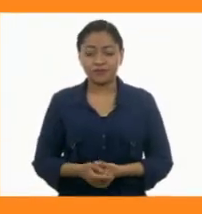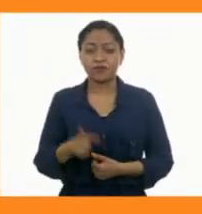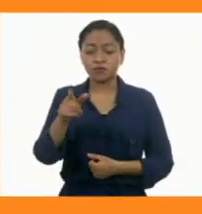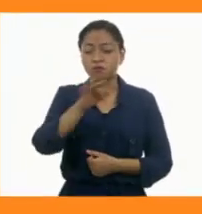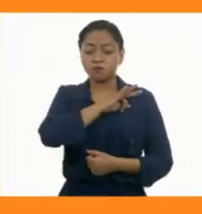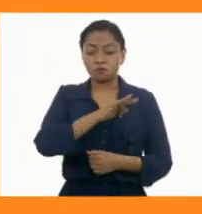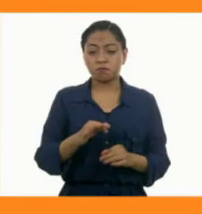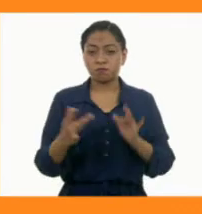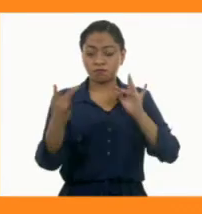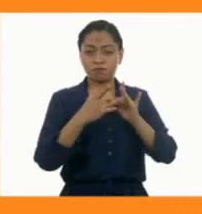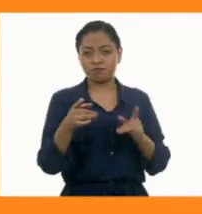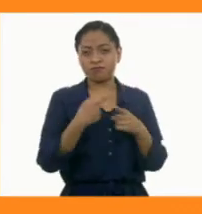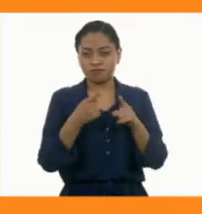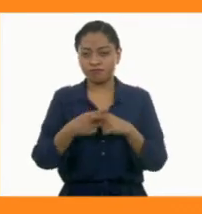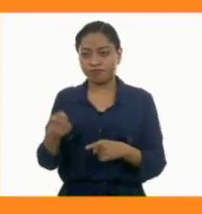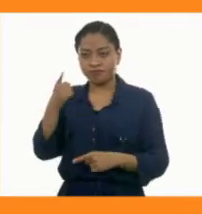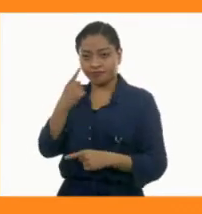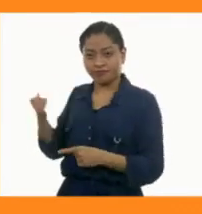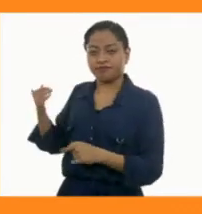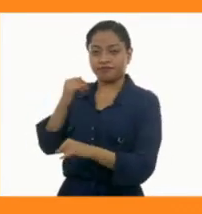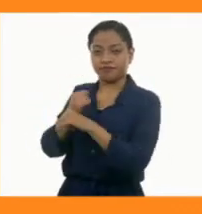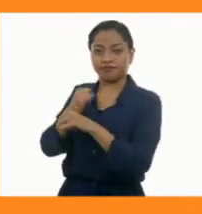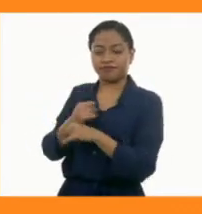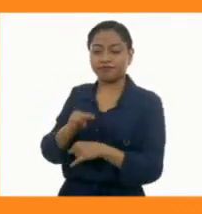contáctanos. Página web